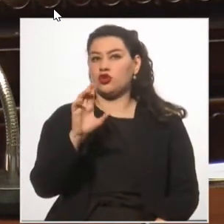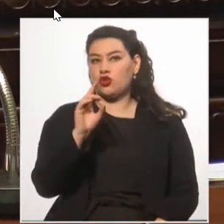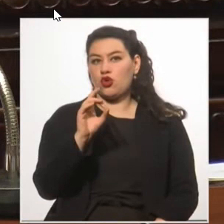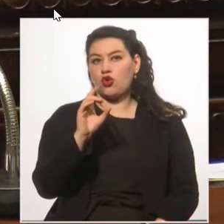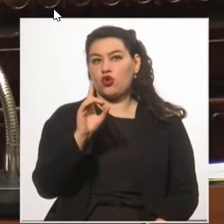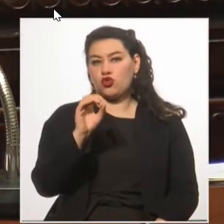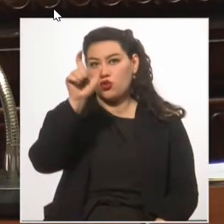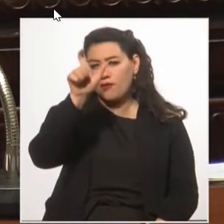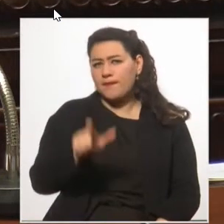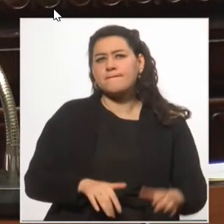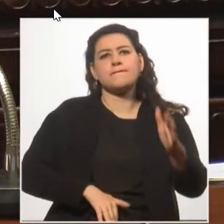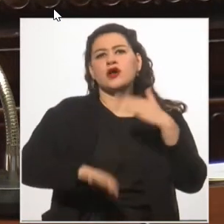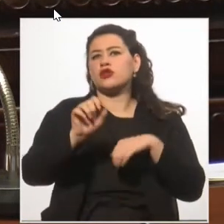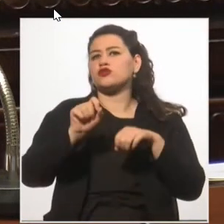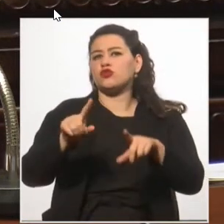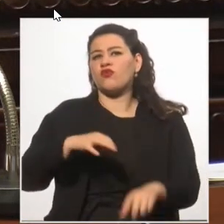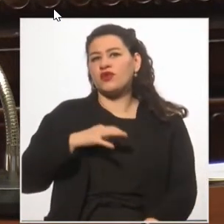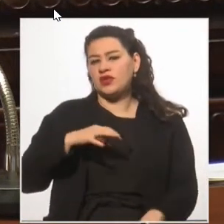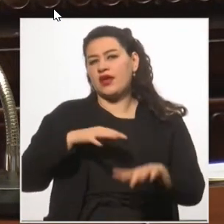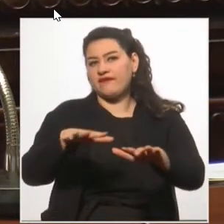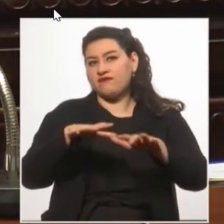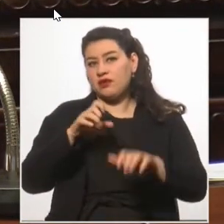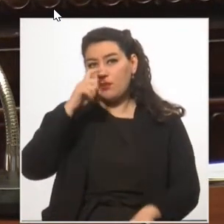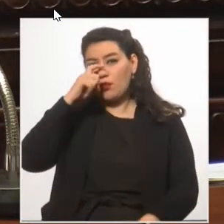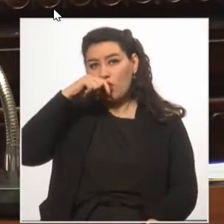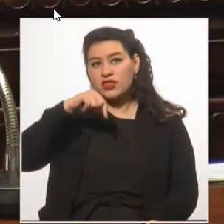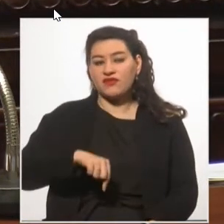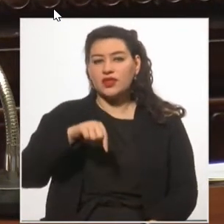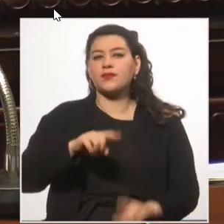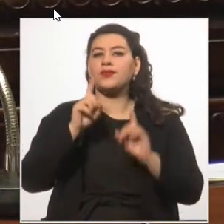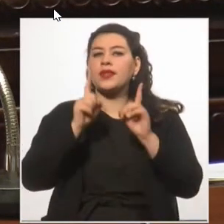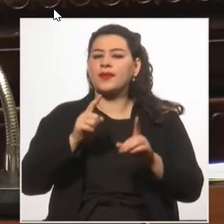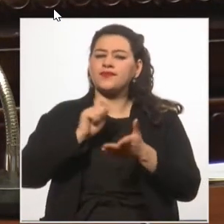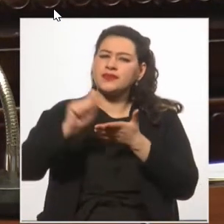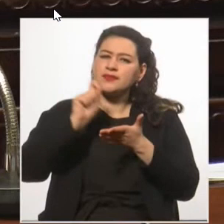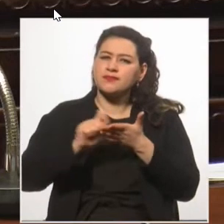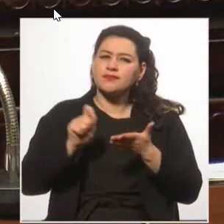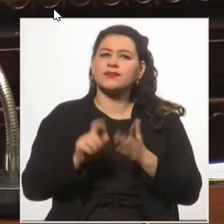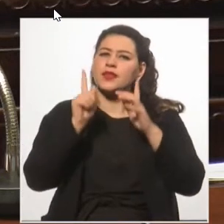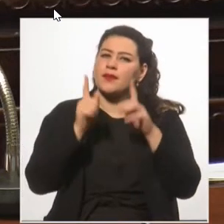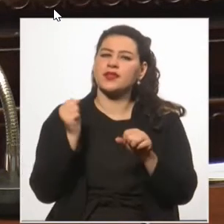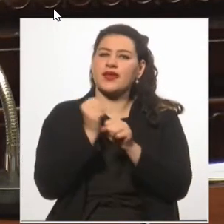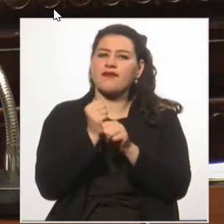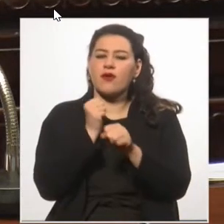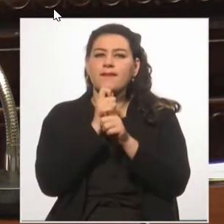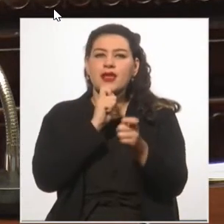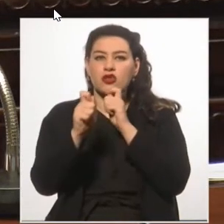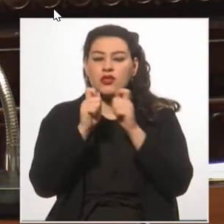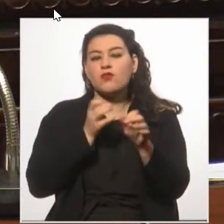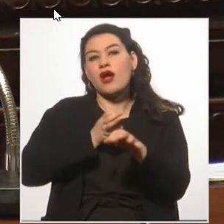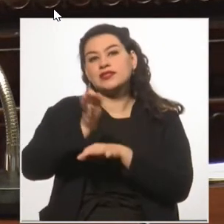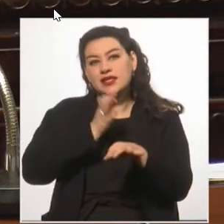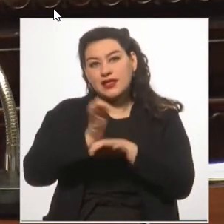Rodó pasó la mayor parte de su vida en Montevideo. Además de escritor, se dedicó al periodismo y a la